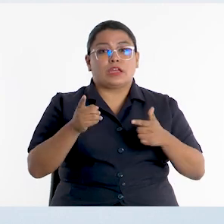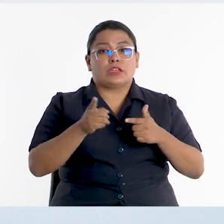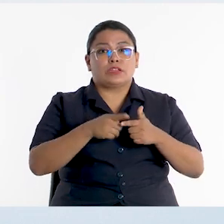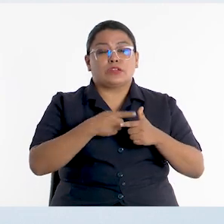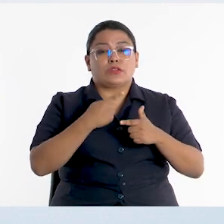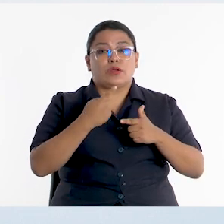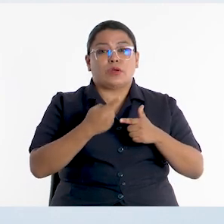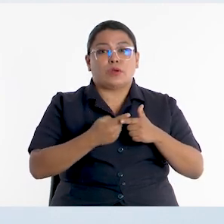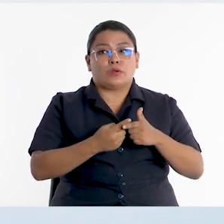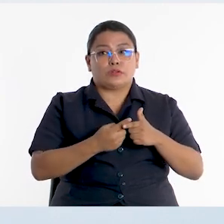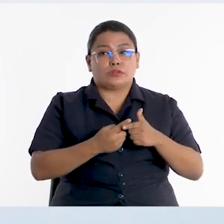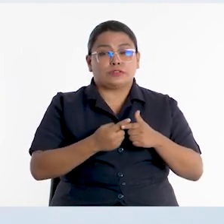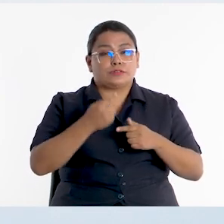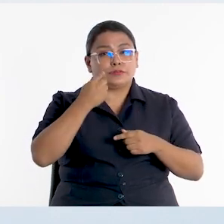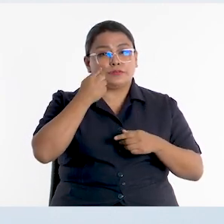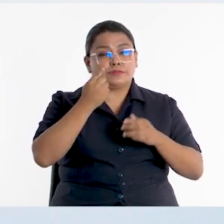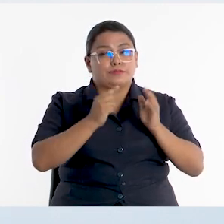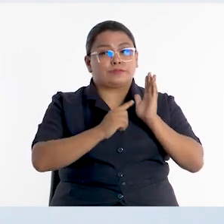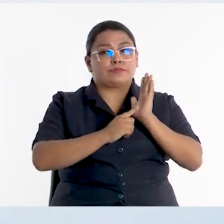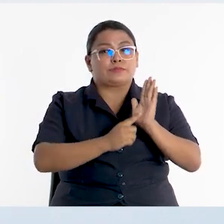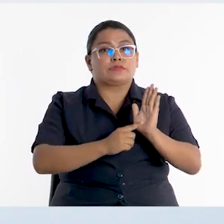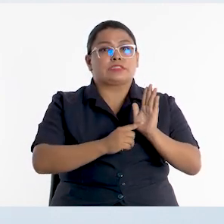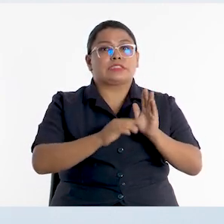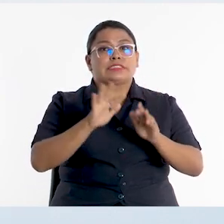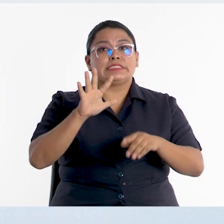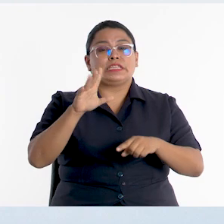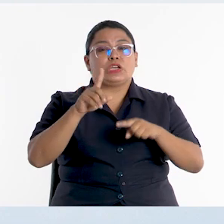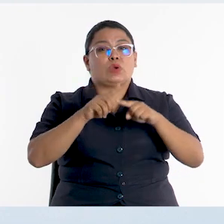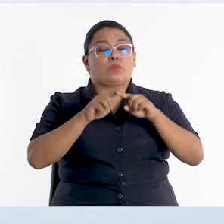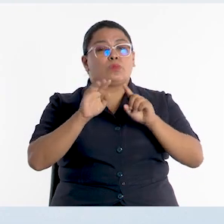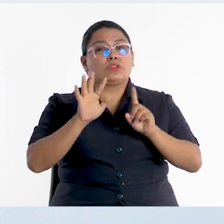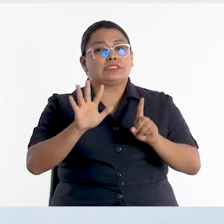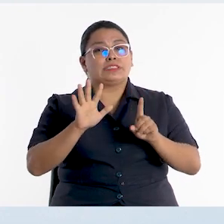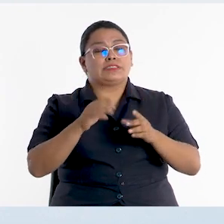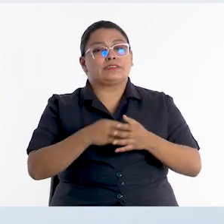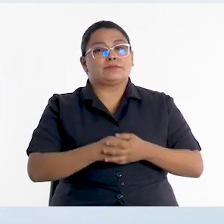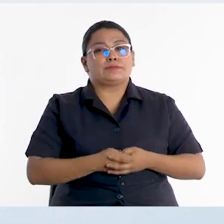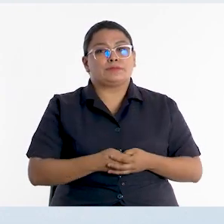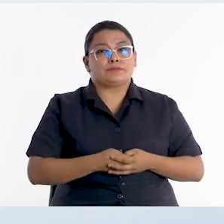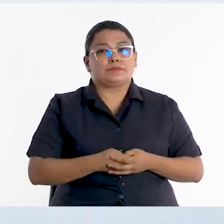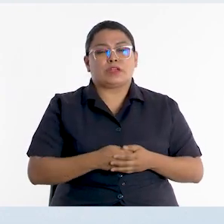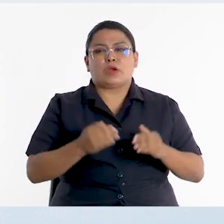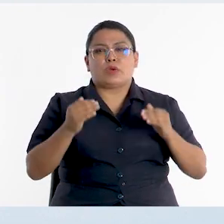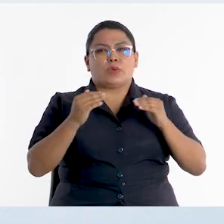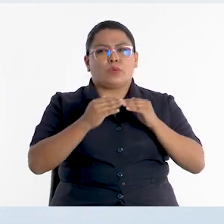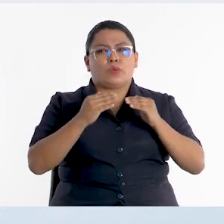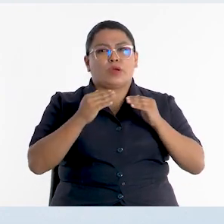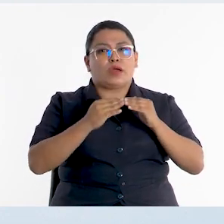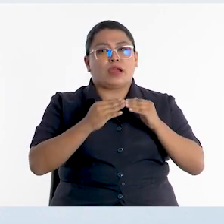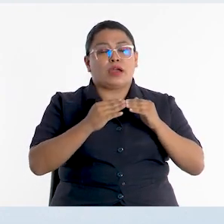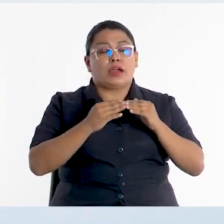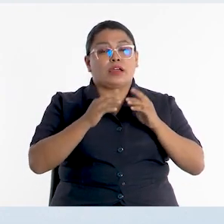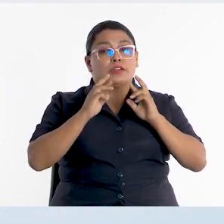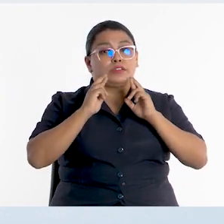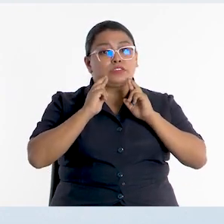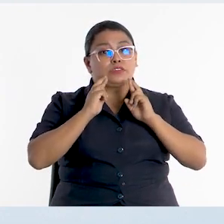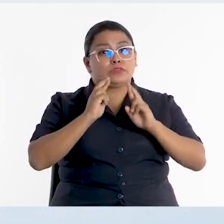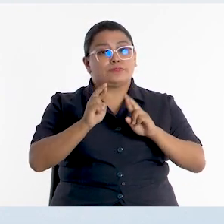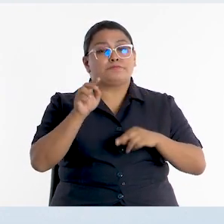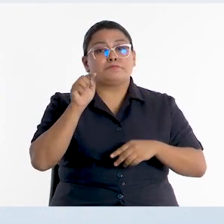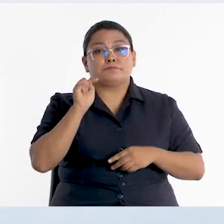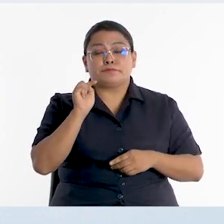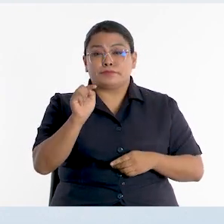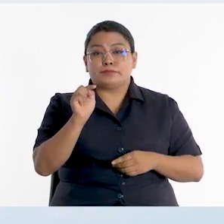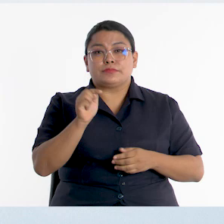Entonces la operación quedaría así y se lee 5 por 6. De igual forma, el resultado de